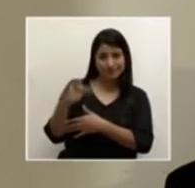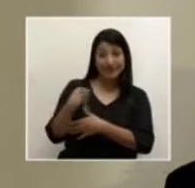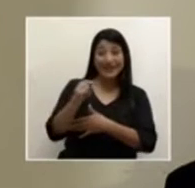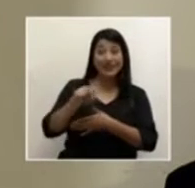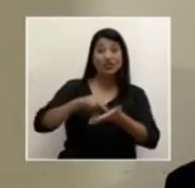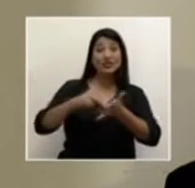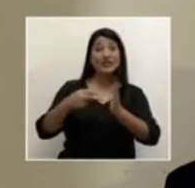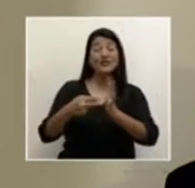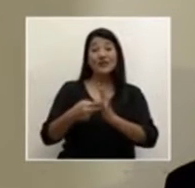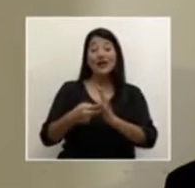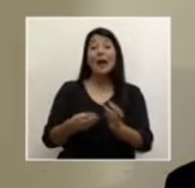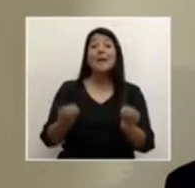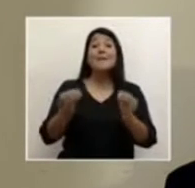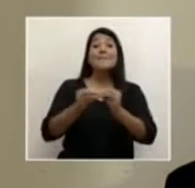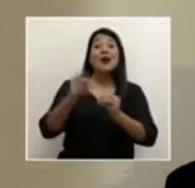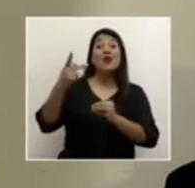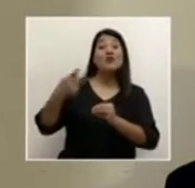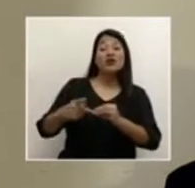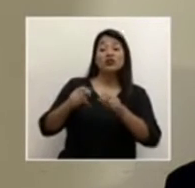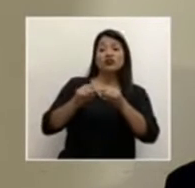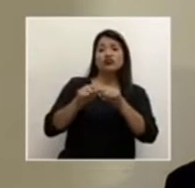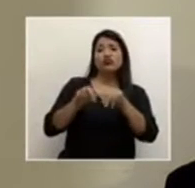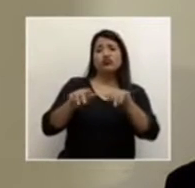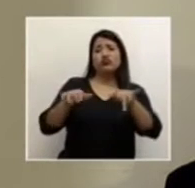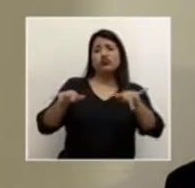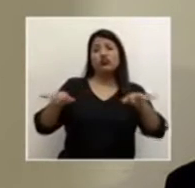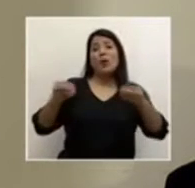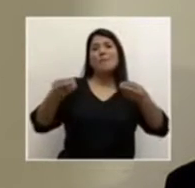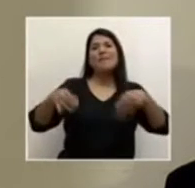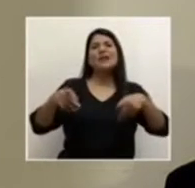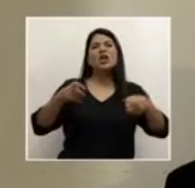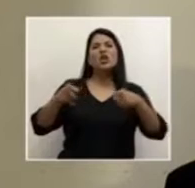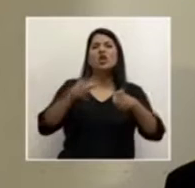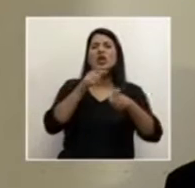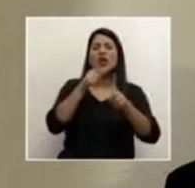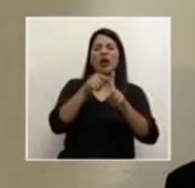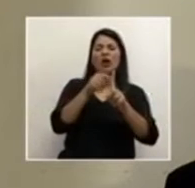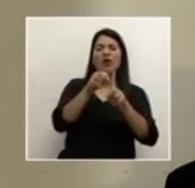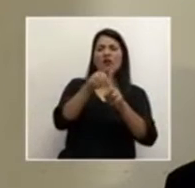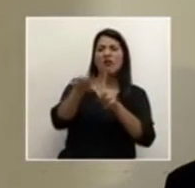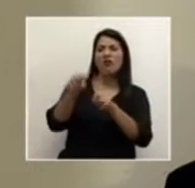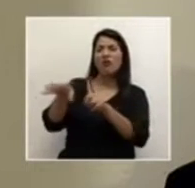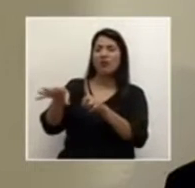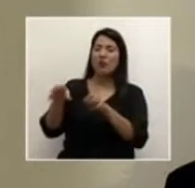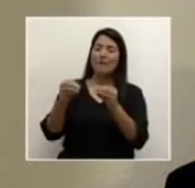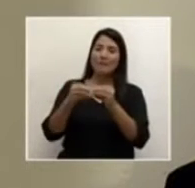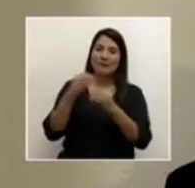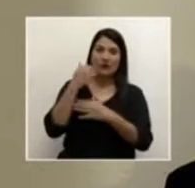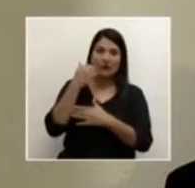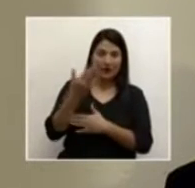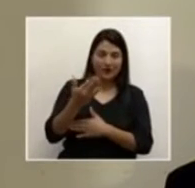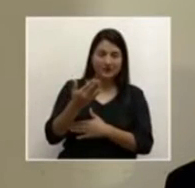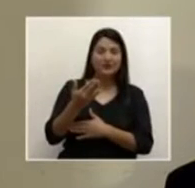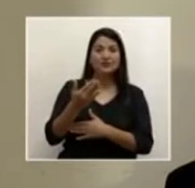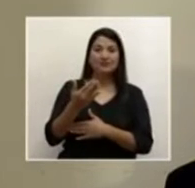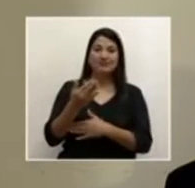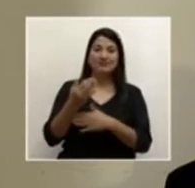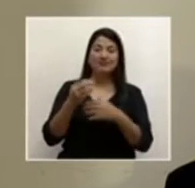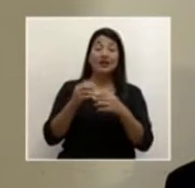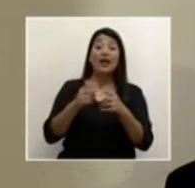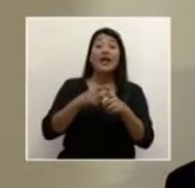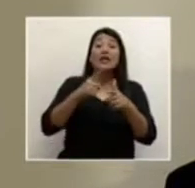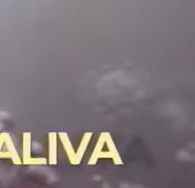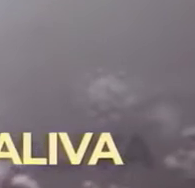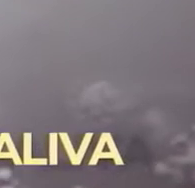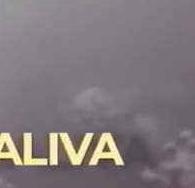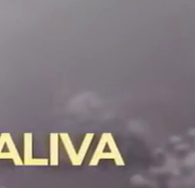nivel comunitario. Así que parte de toda esta dinámica, vamos a hacer